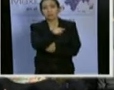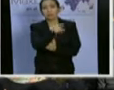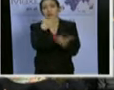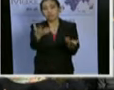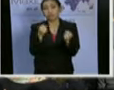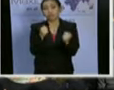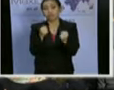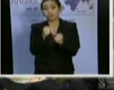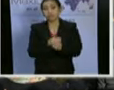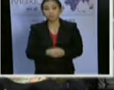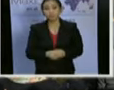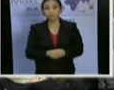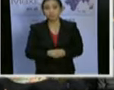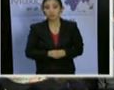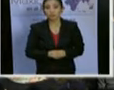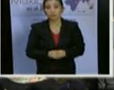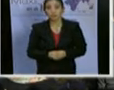intensidad.